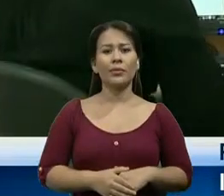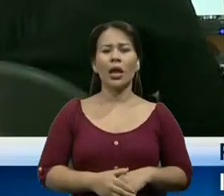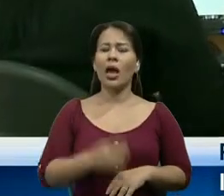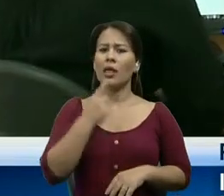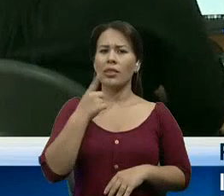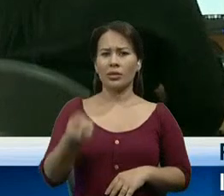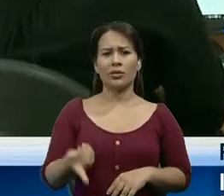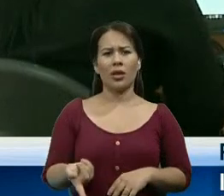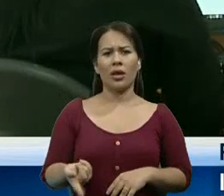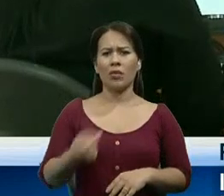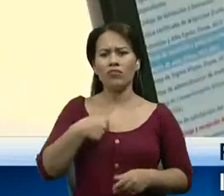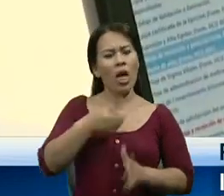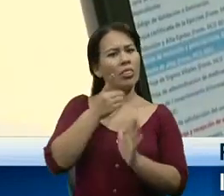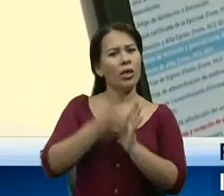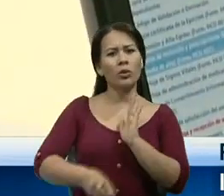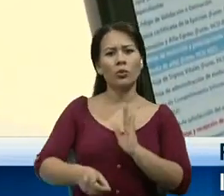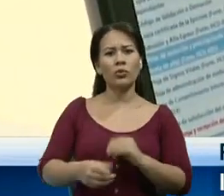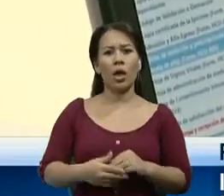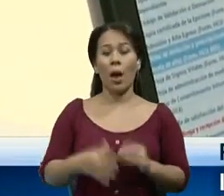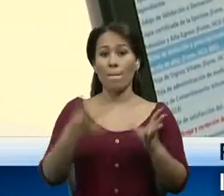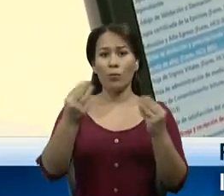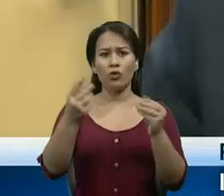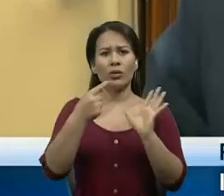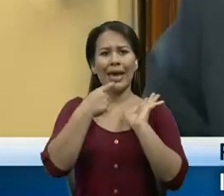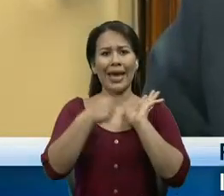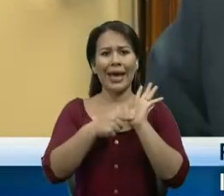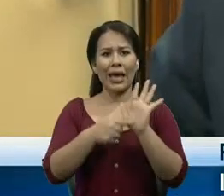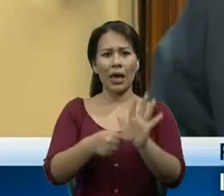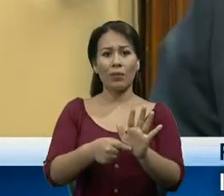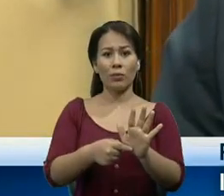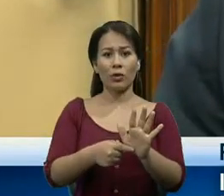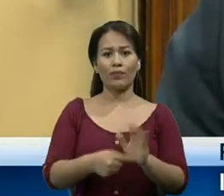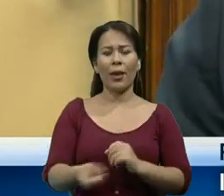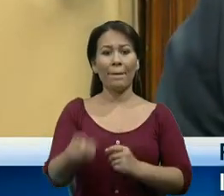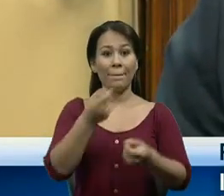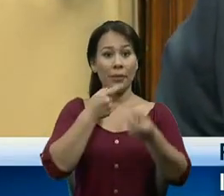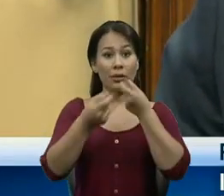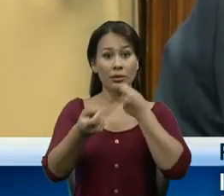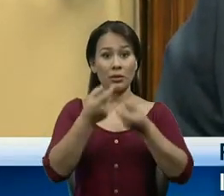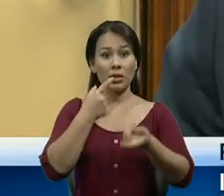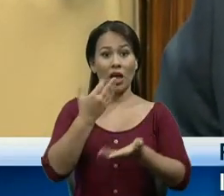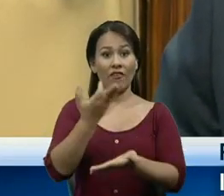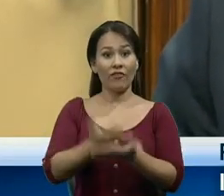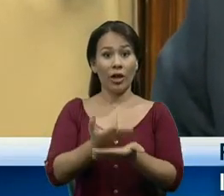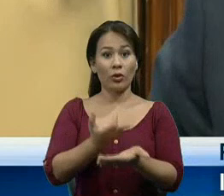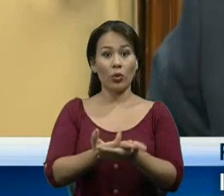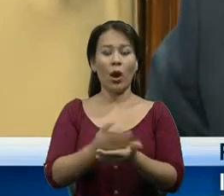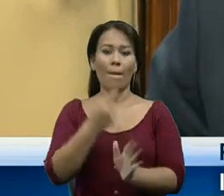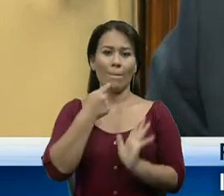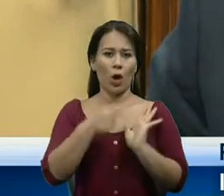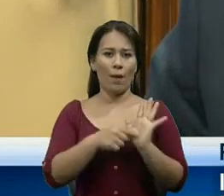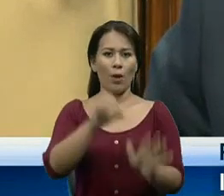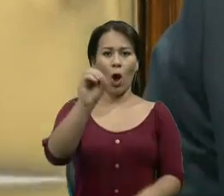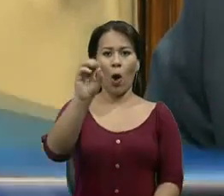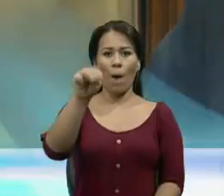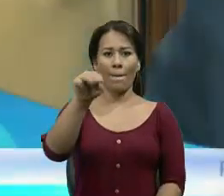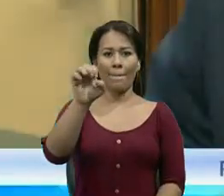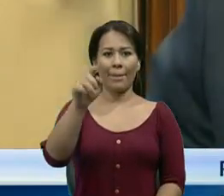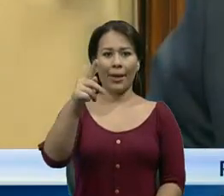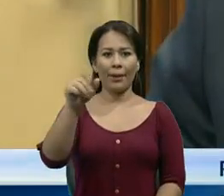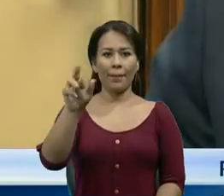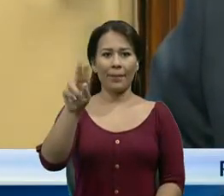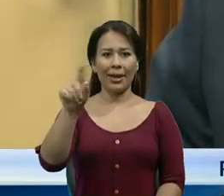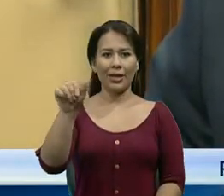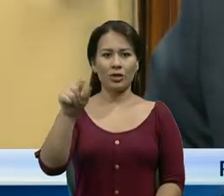insiste en la denuncia, da varios ejemplos. Medicina que tenían que habernos facturado, por ejemplo, un omeprazol en $13 y que nos